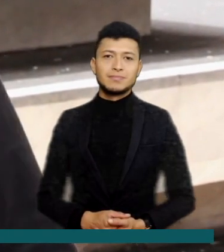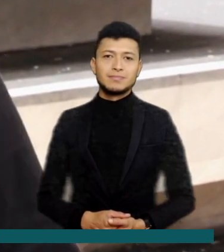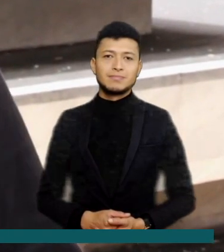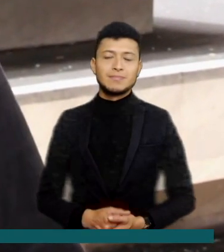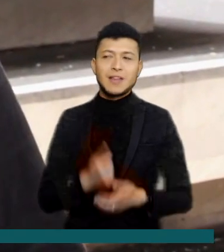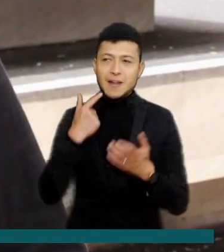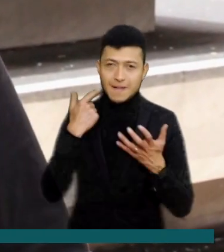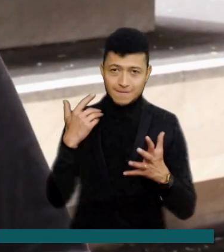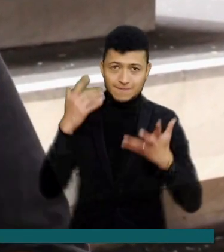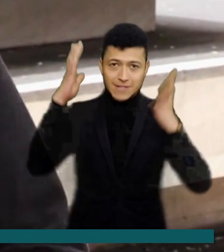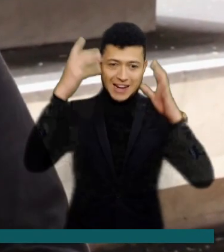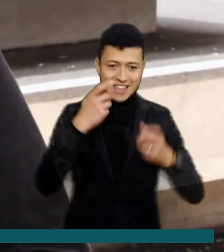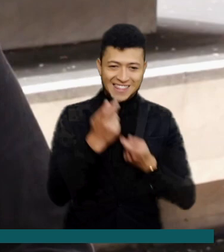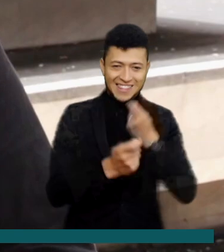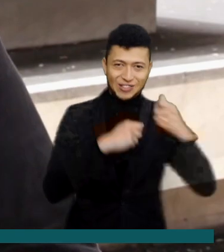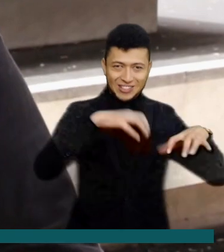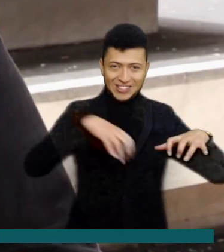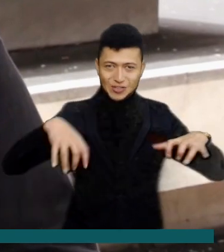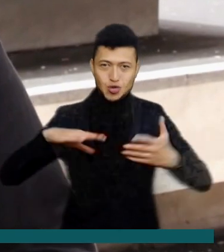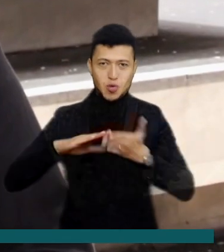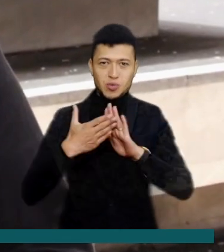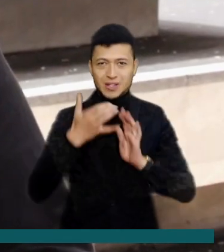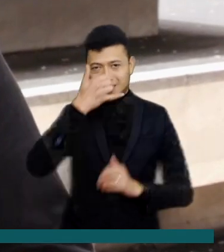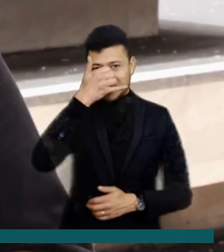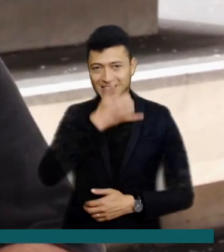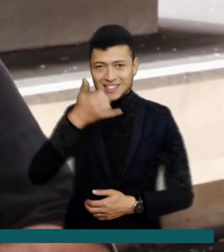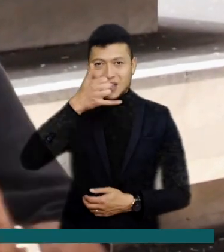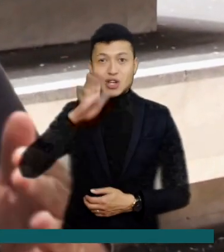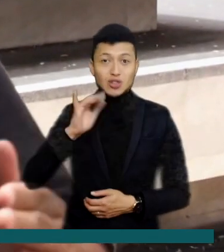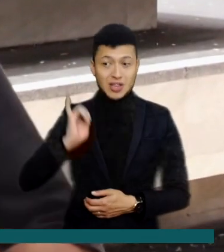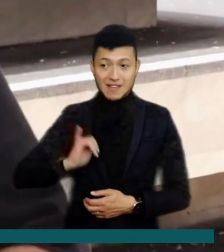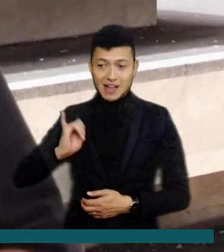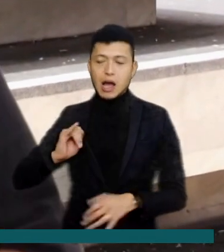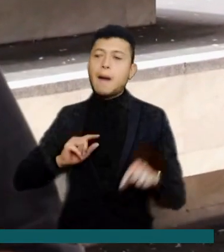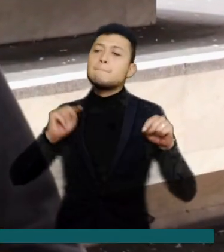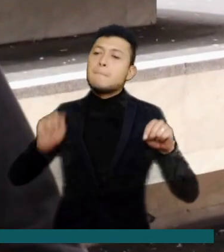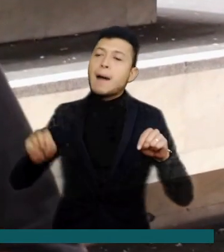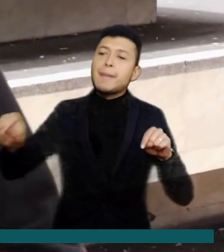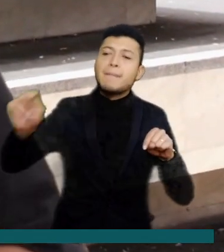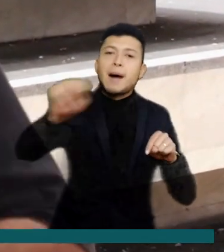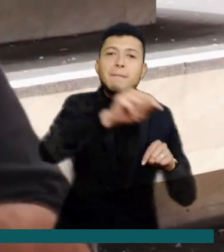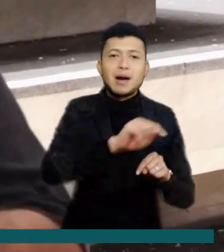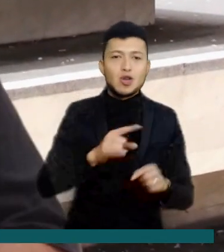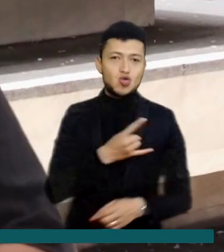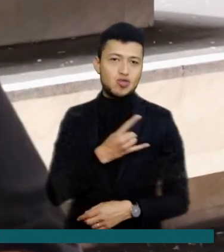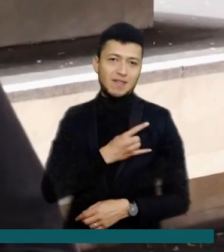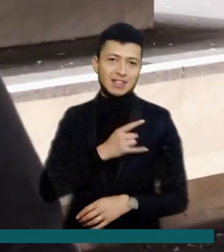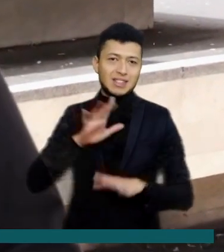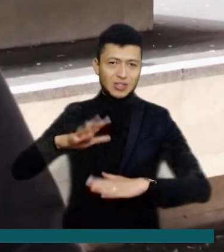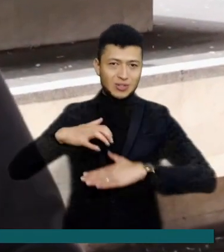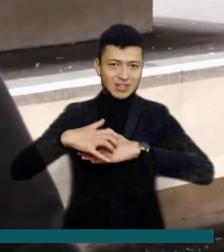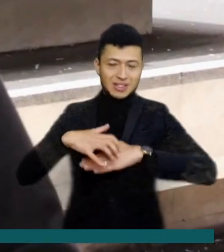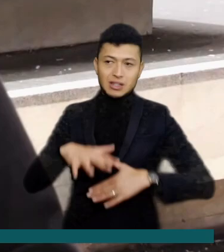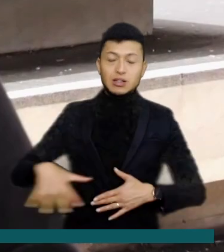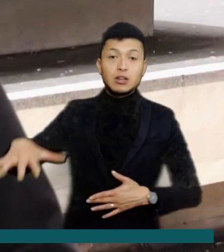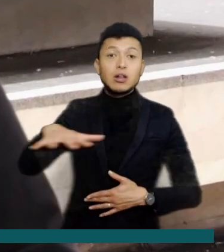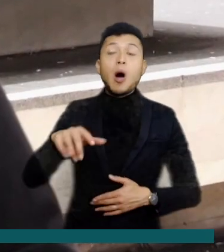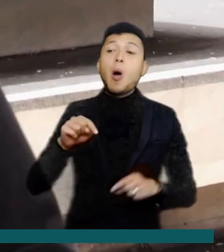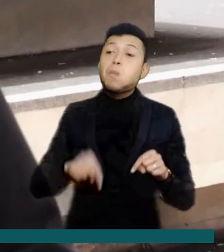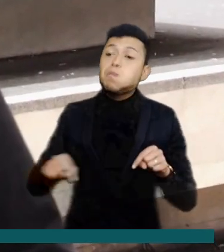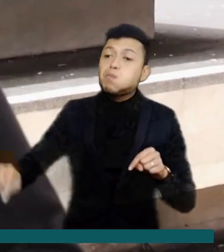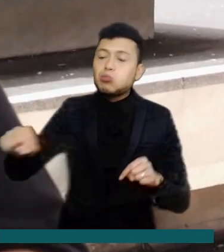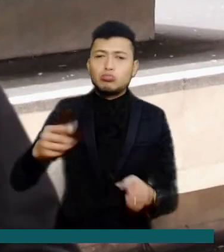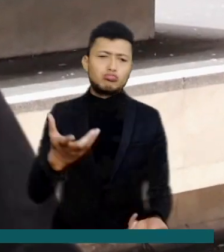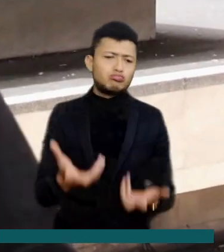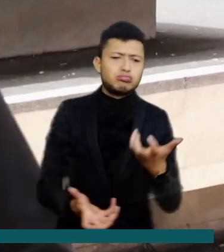Con ferias de emprendimiento, la comunidad afro en Ibagué recorre las universidades de la ciudad dando a conocer las artesanías y las